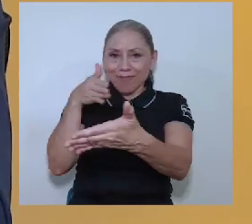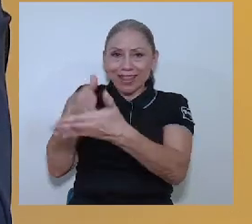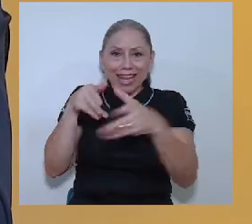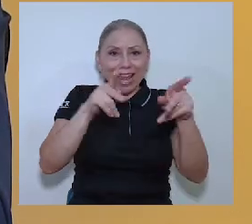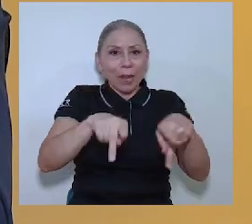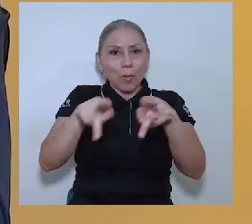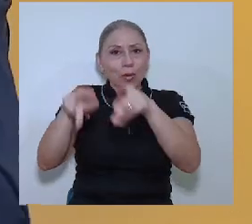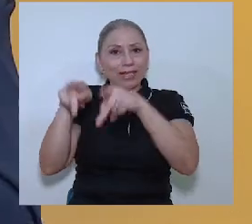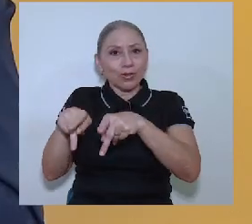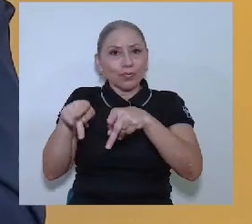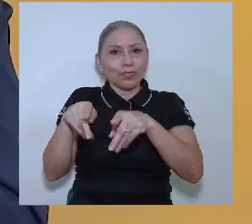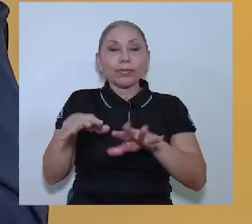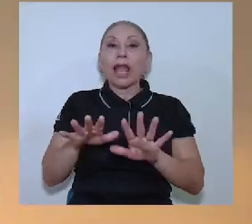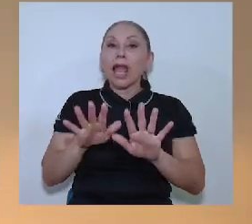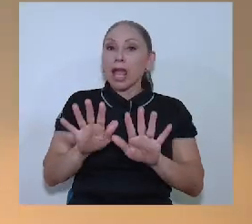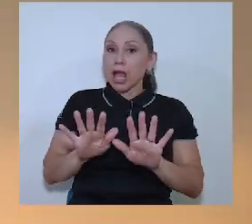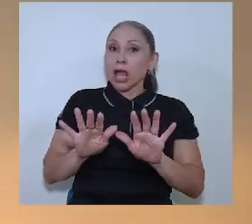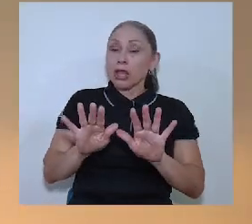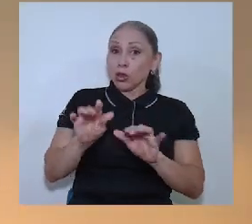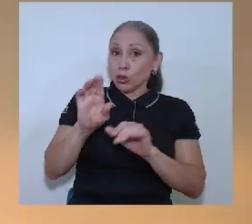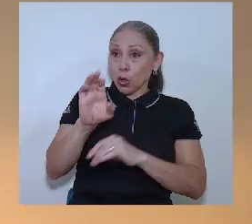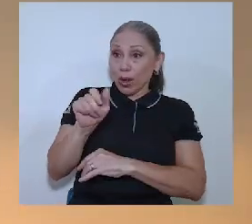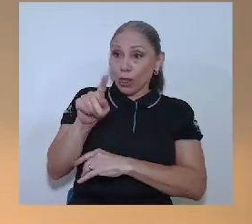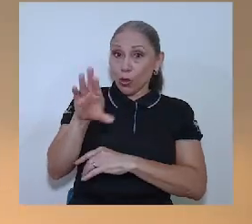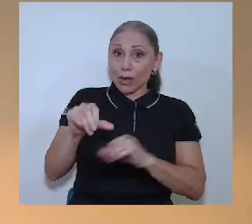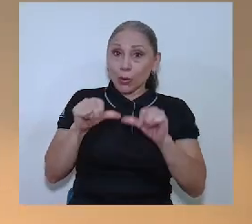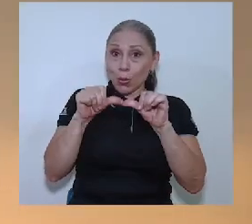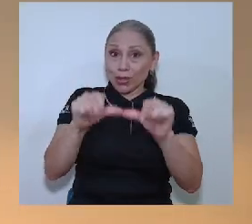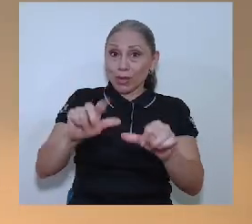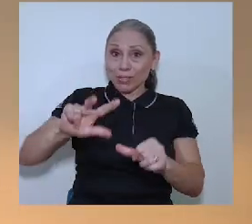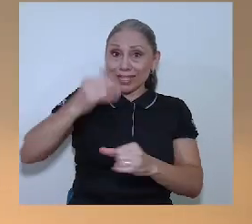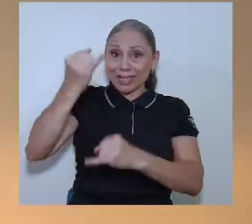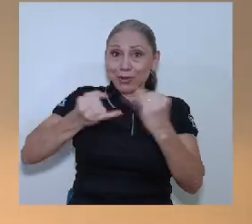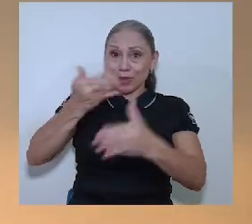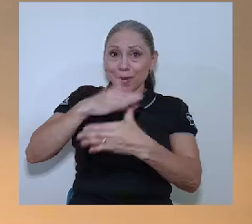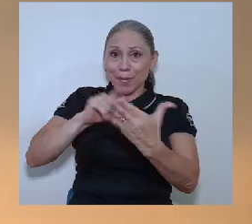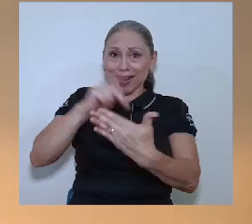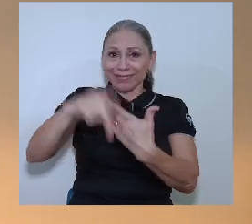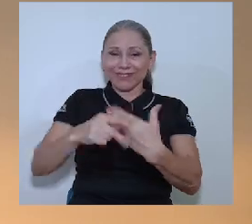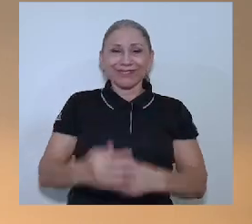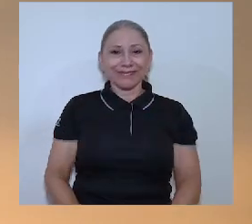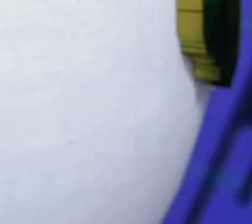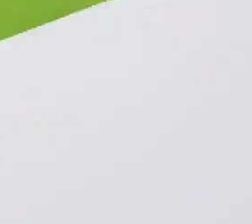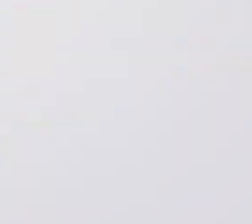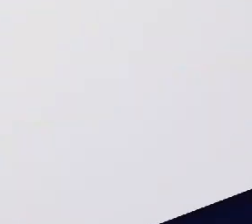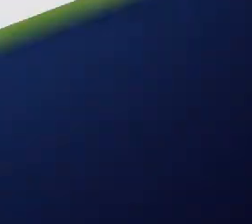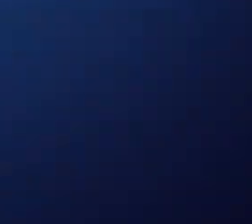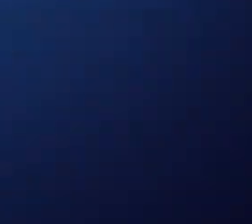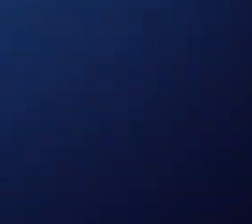Entonces, continuamos, don Eduardo, en el tercero y último segmento.